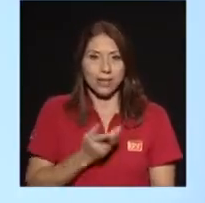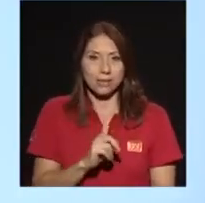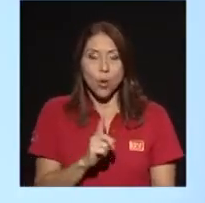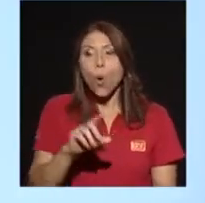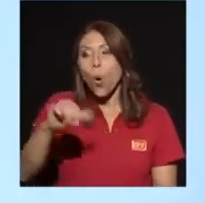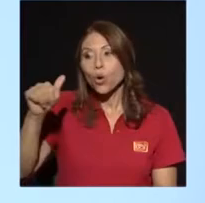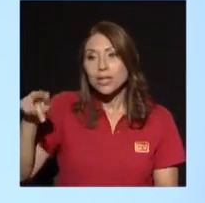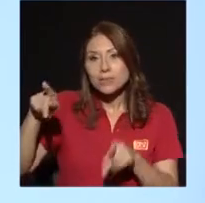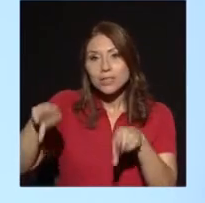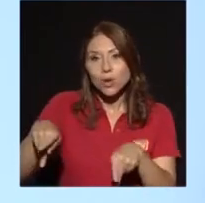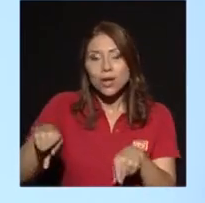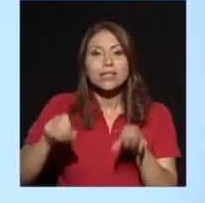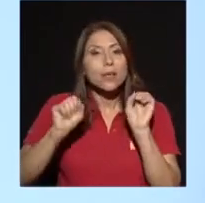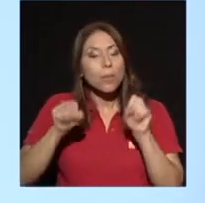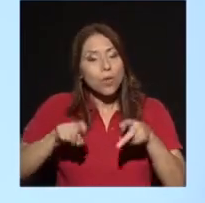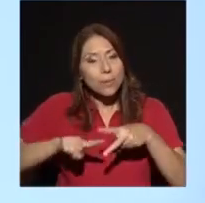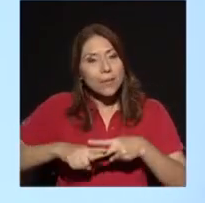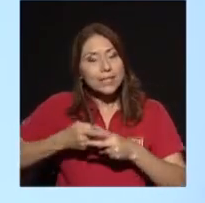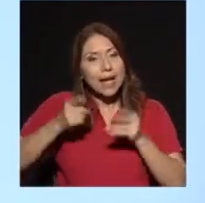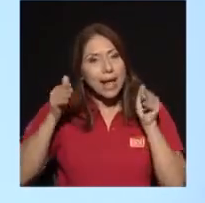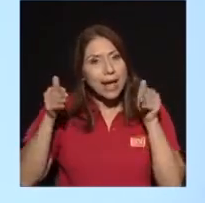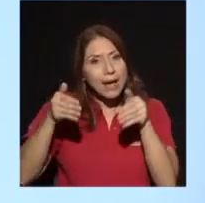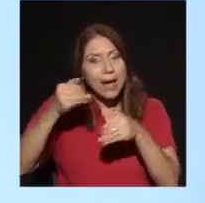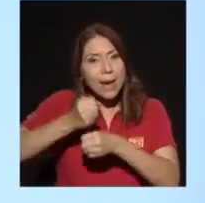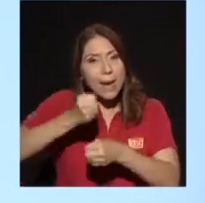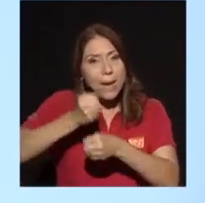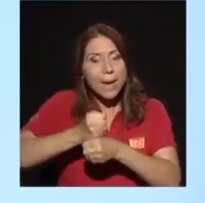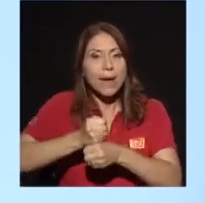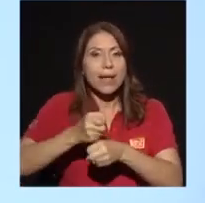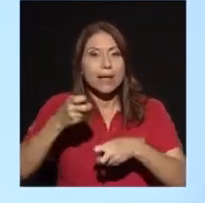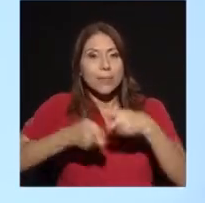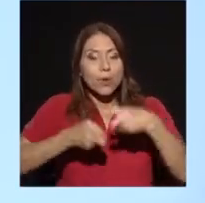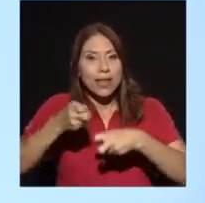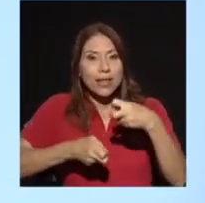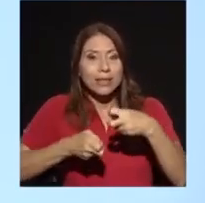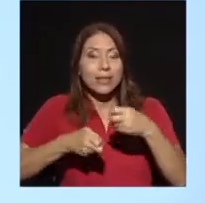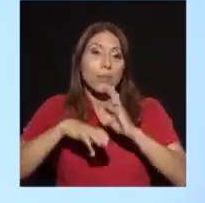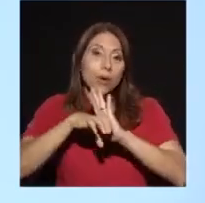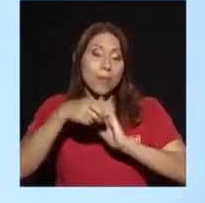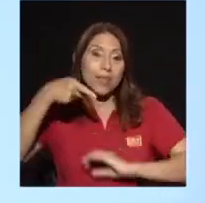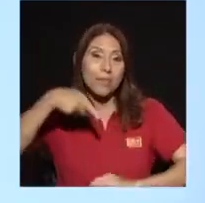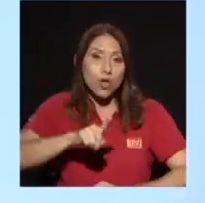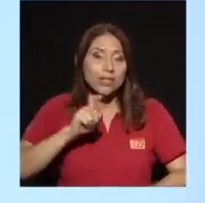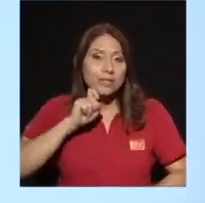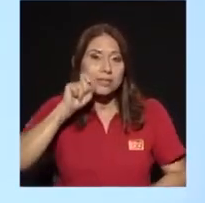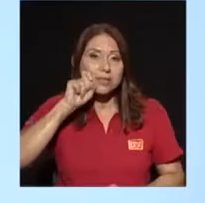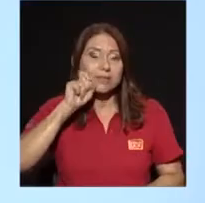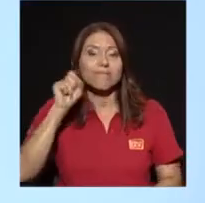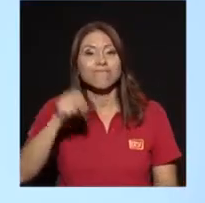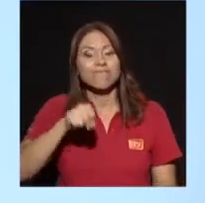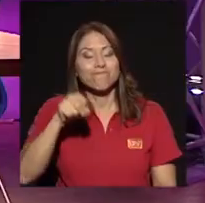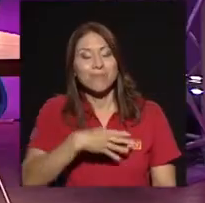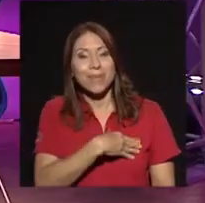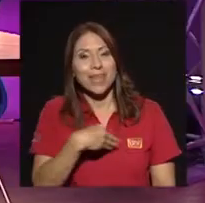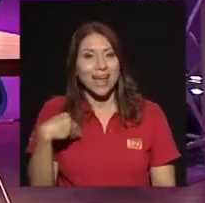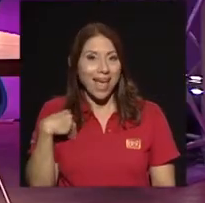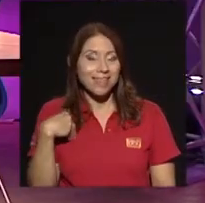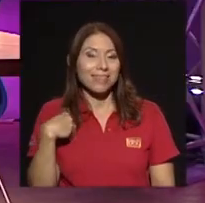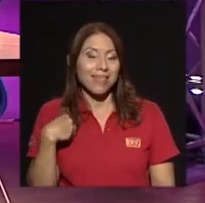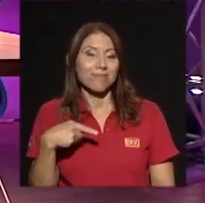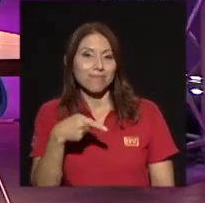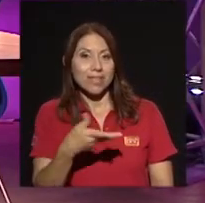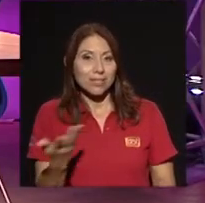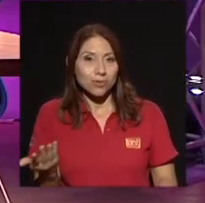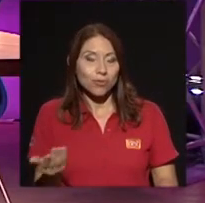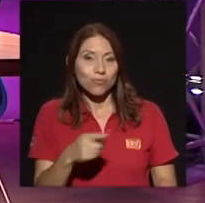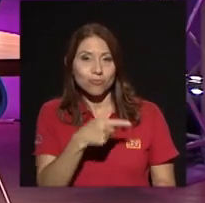así empezar a abordar estas problemáticas de la violencia de género, por ejemplo. Y sí, me encanta este aspecto, ¿verdad?,